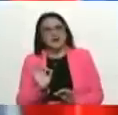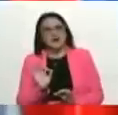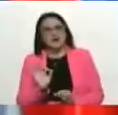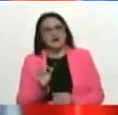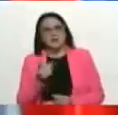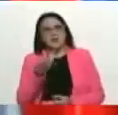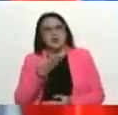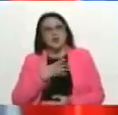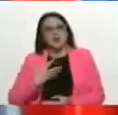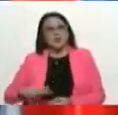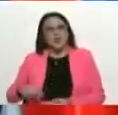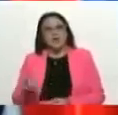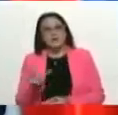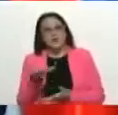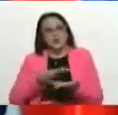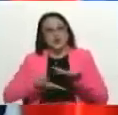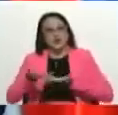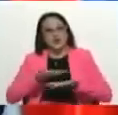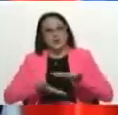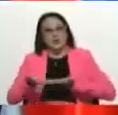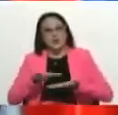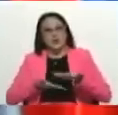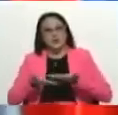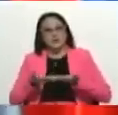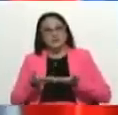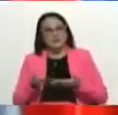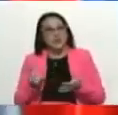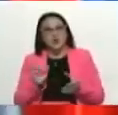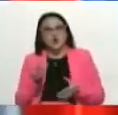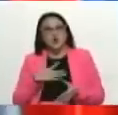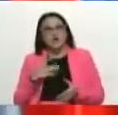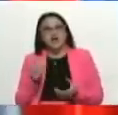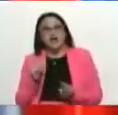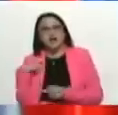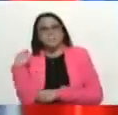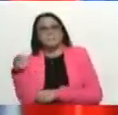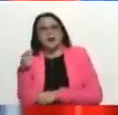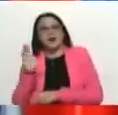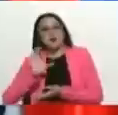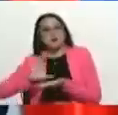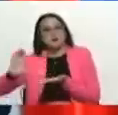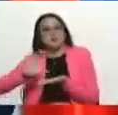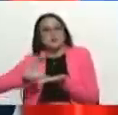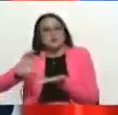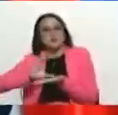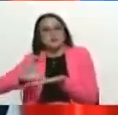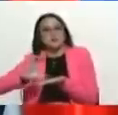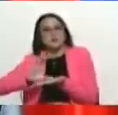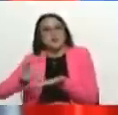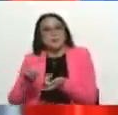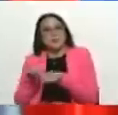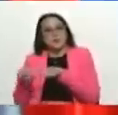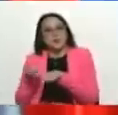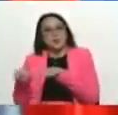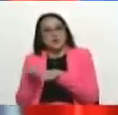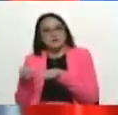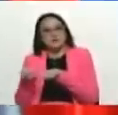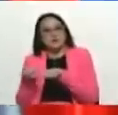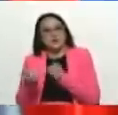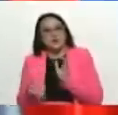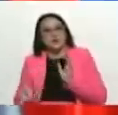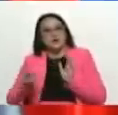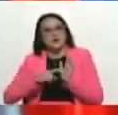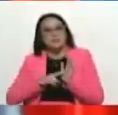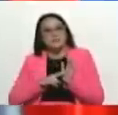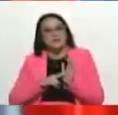del comercio cómplice de esa extorsión agravada que se repite y